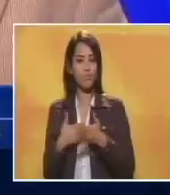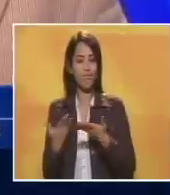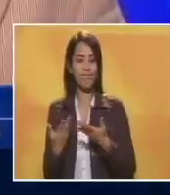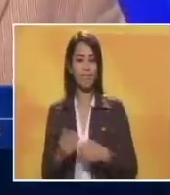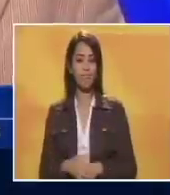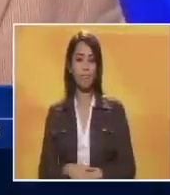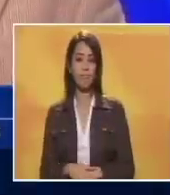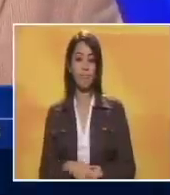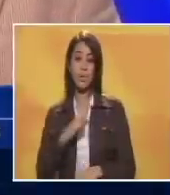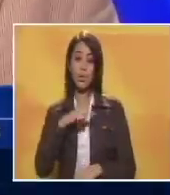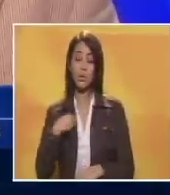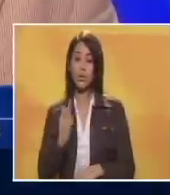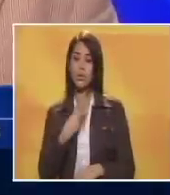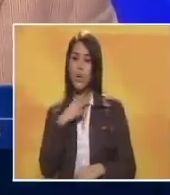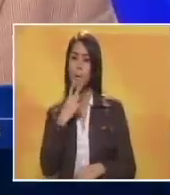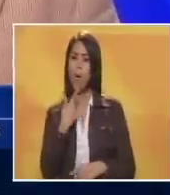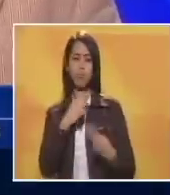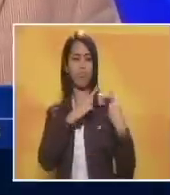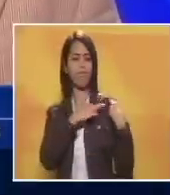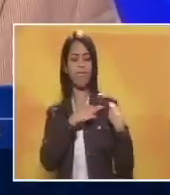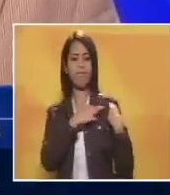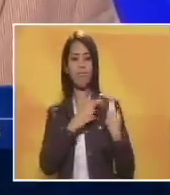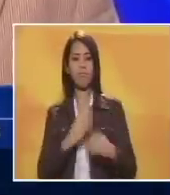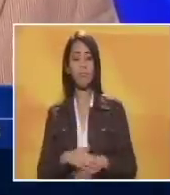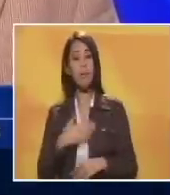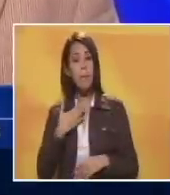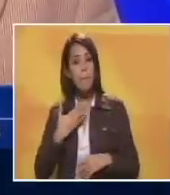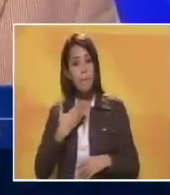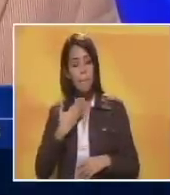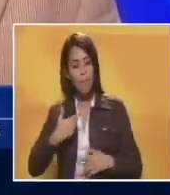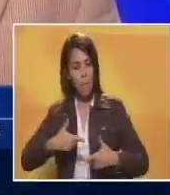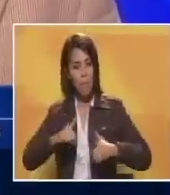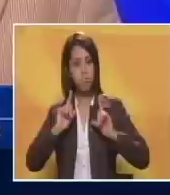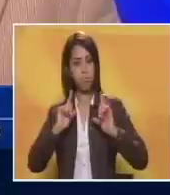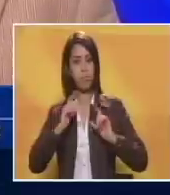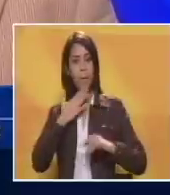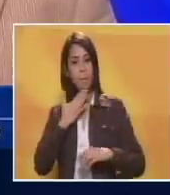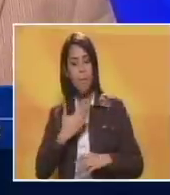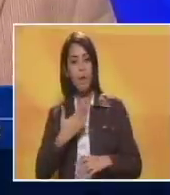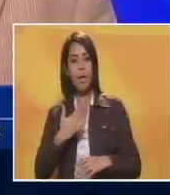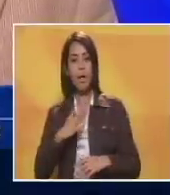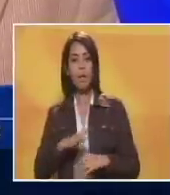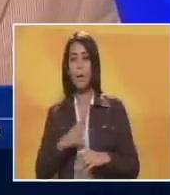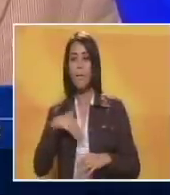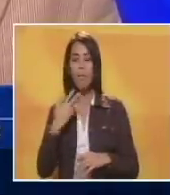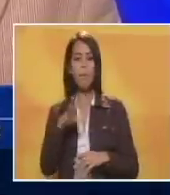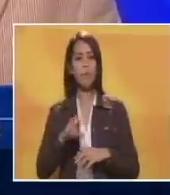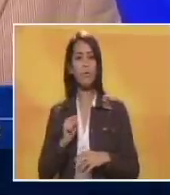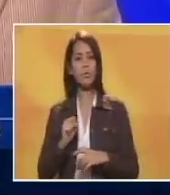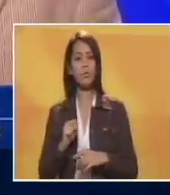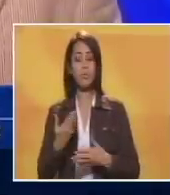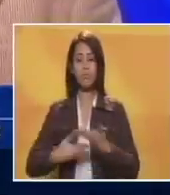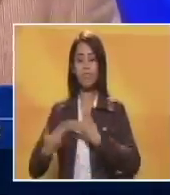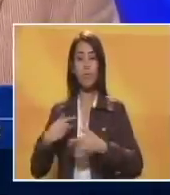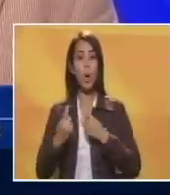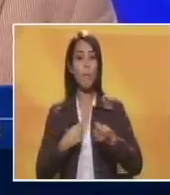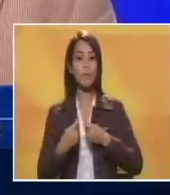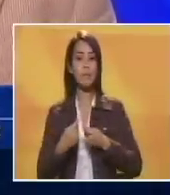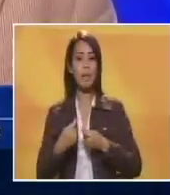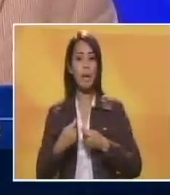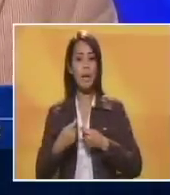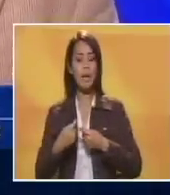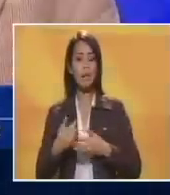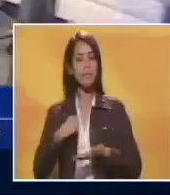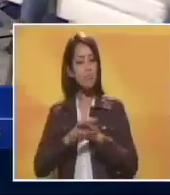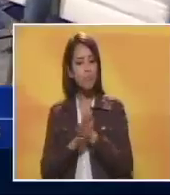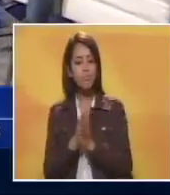Entonces nosotros las voces que levantamos es permitan que nosotros podamos adquirir el intercambio comercial que necesitamos, levanten el